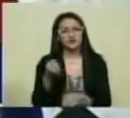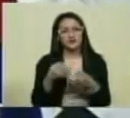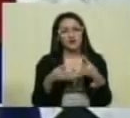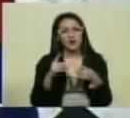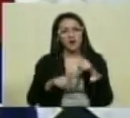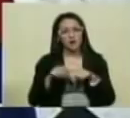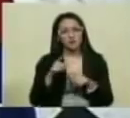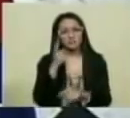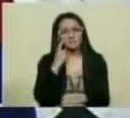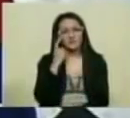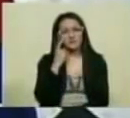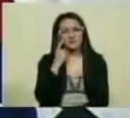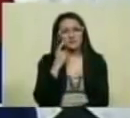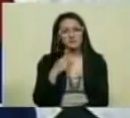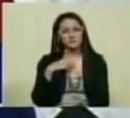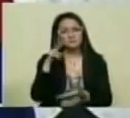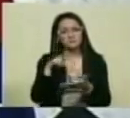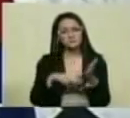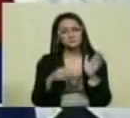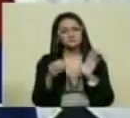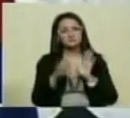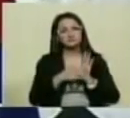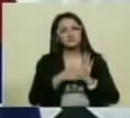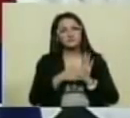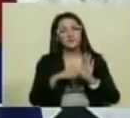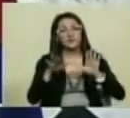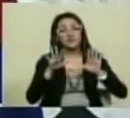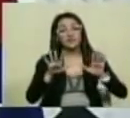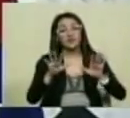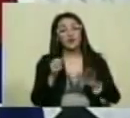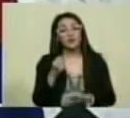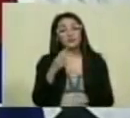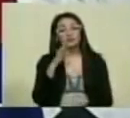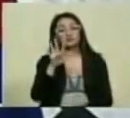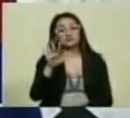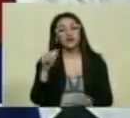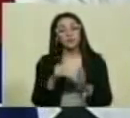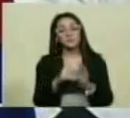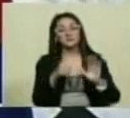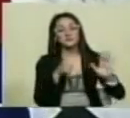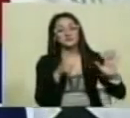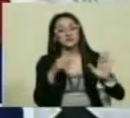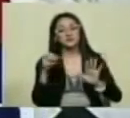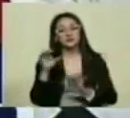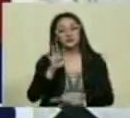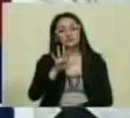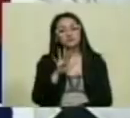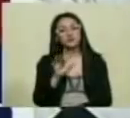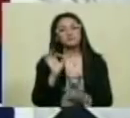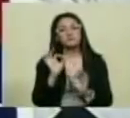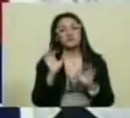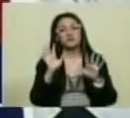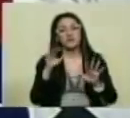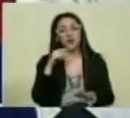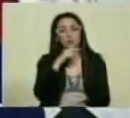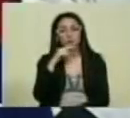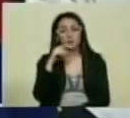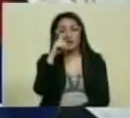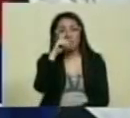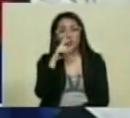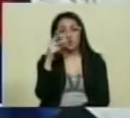voy a leer el decreto del 10, número 5605, del 10 de octubre del año